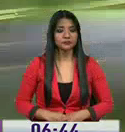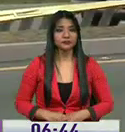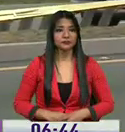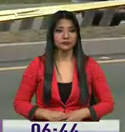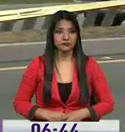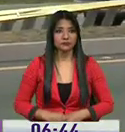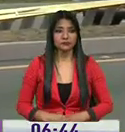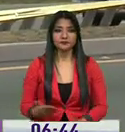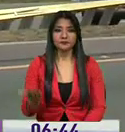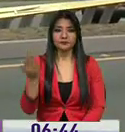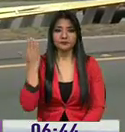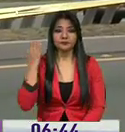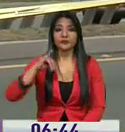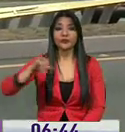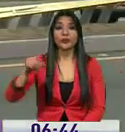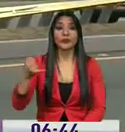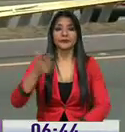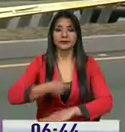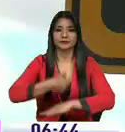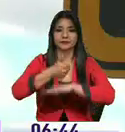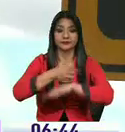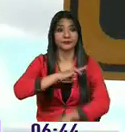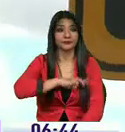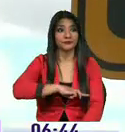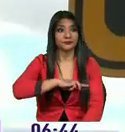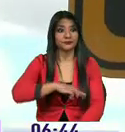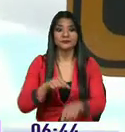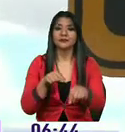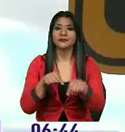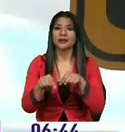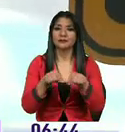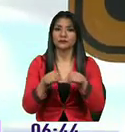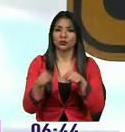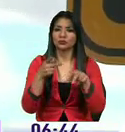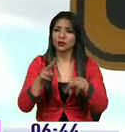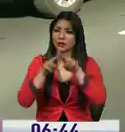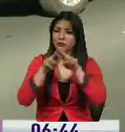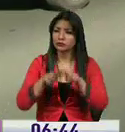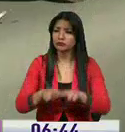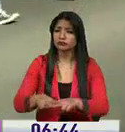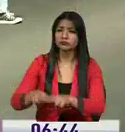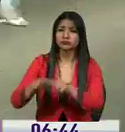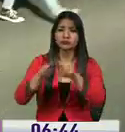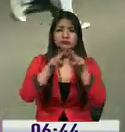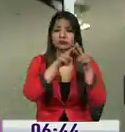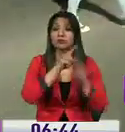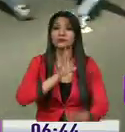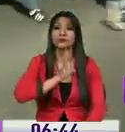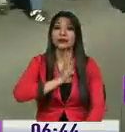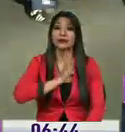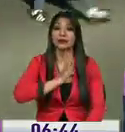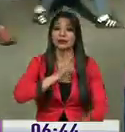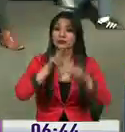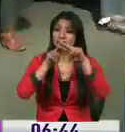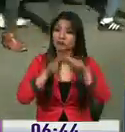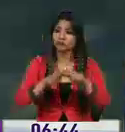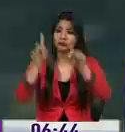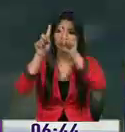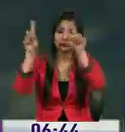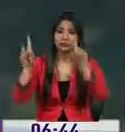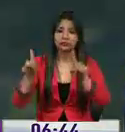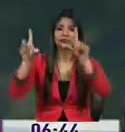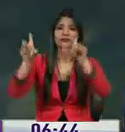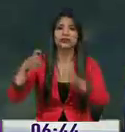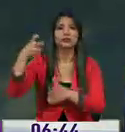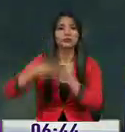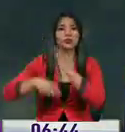Fue el pasado jueves que la Agencia Metropolitana de Tránsito realizó la inspección técnica de los fotorradares sobre la ruta viva, luego de que hace